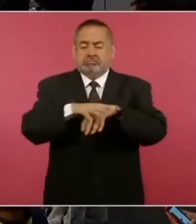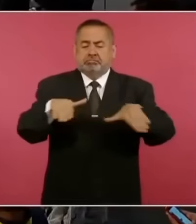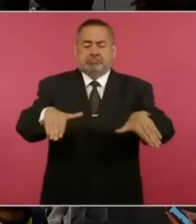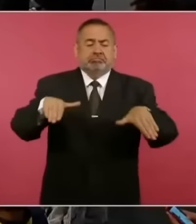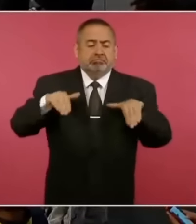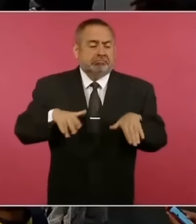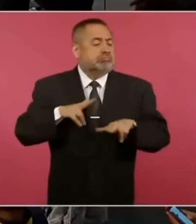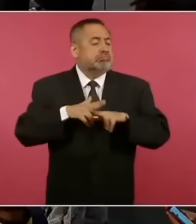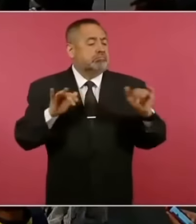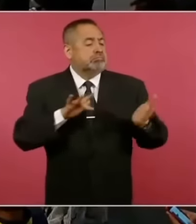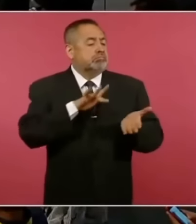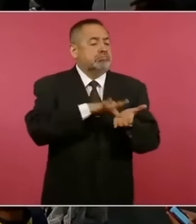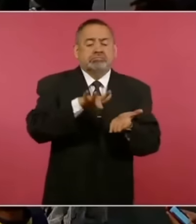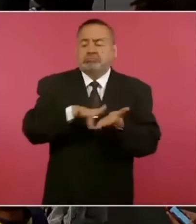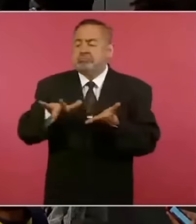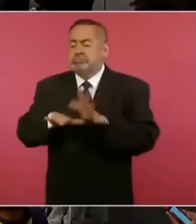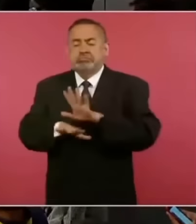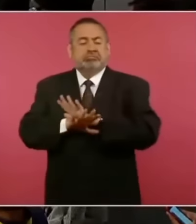independiente